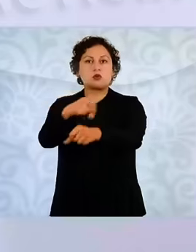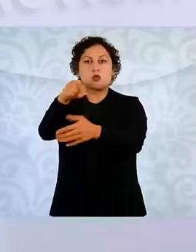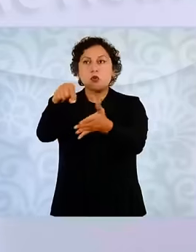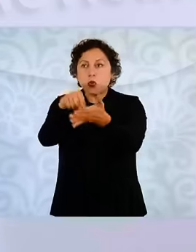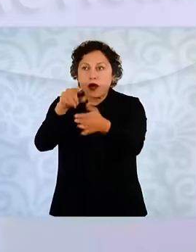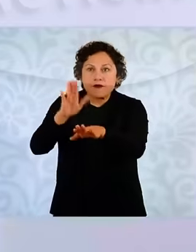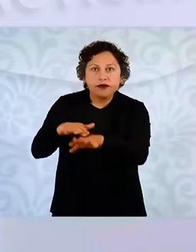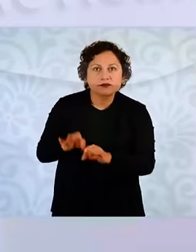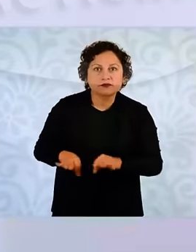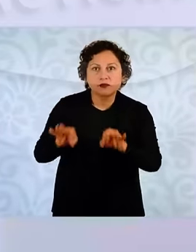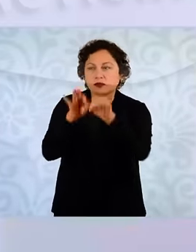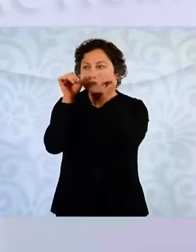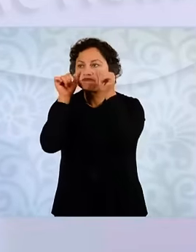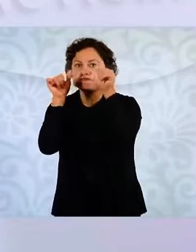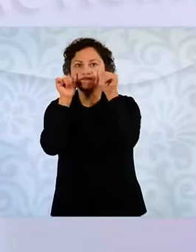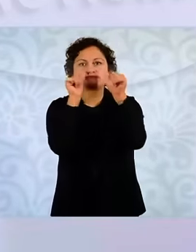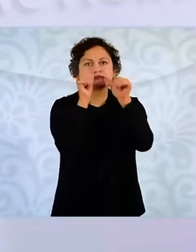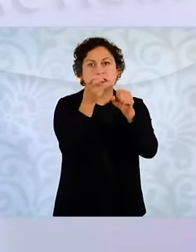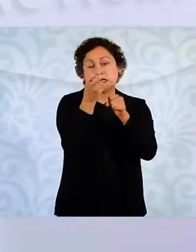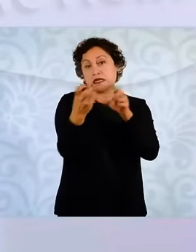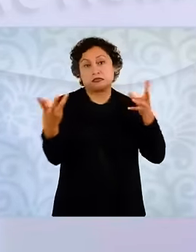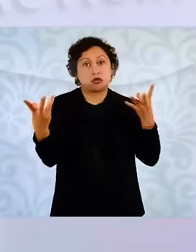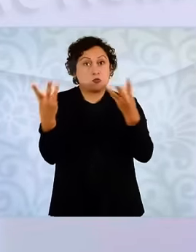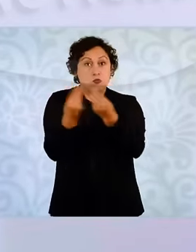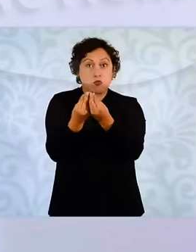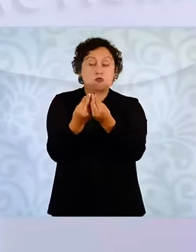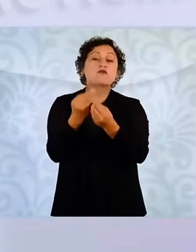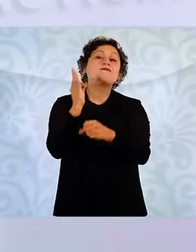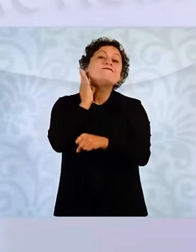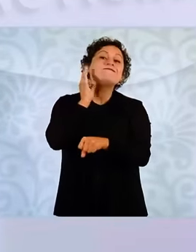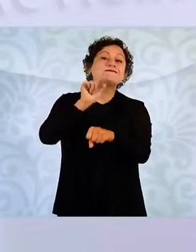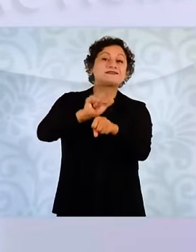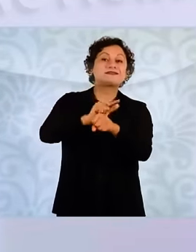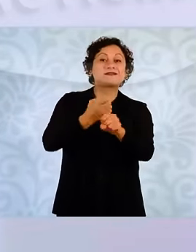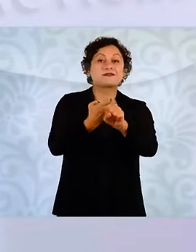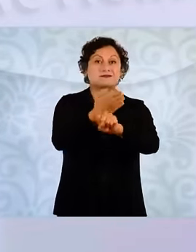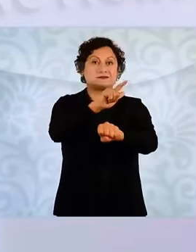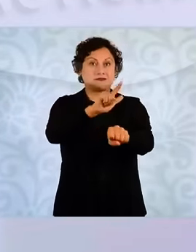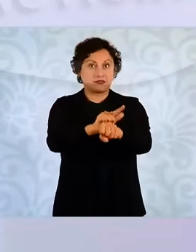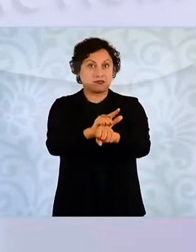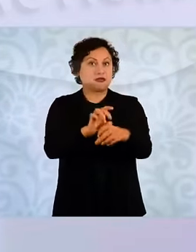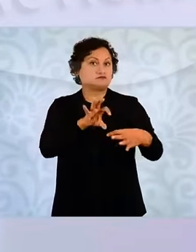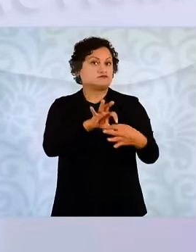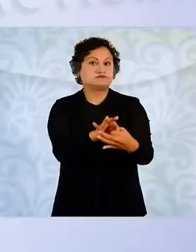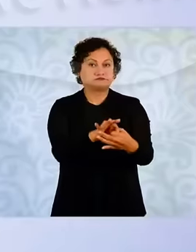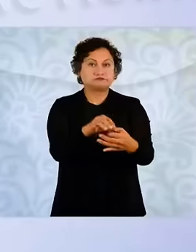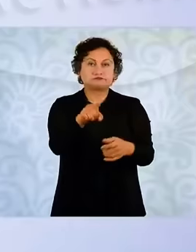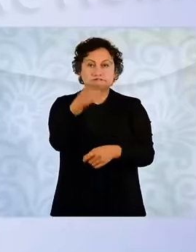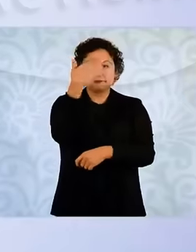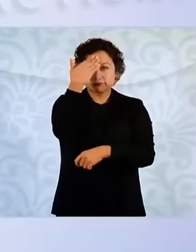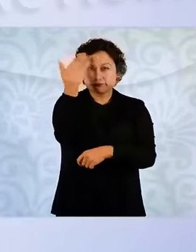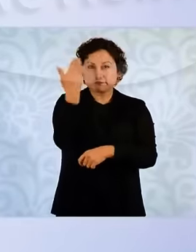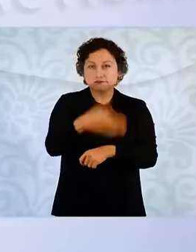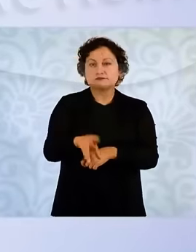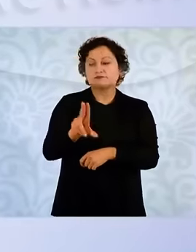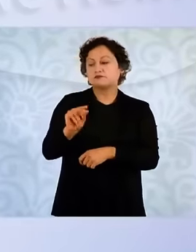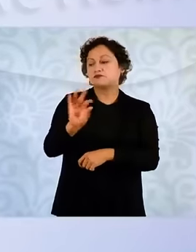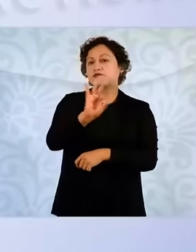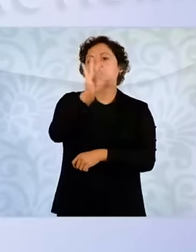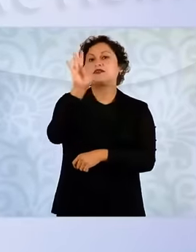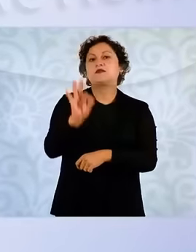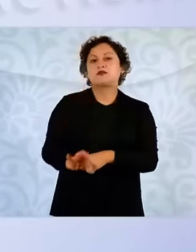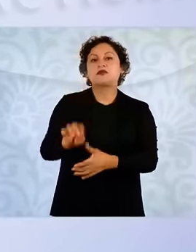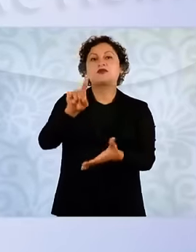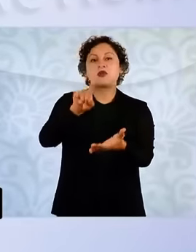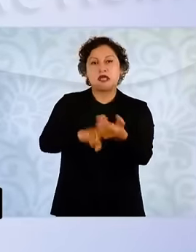es muy importante trabajar con las fiscalías locales, ya que, como saben, el 80% de los delitos que se cometen son del fuero